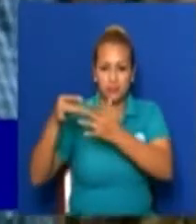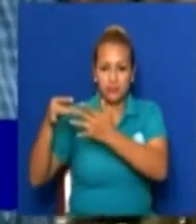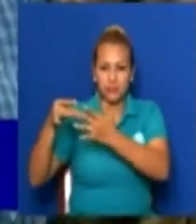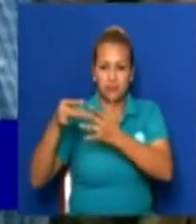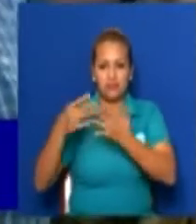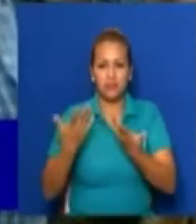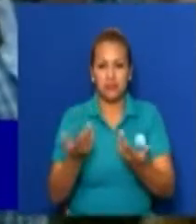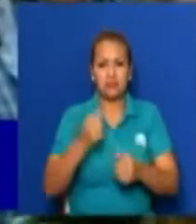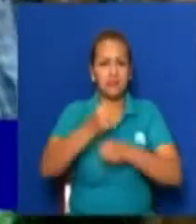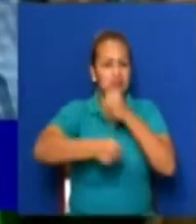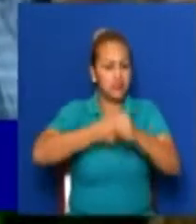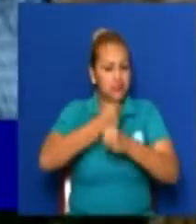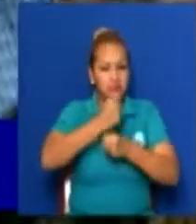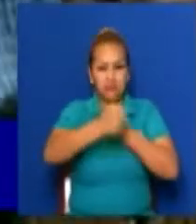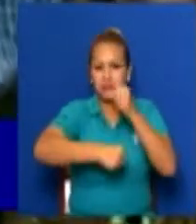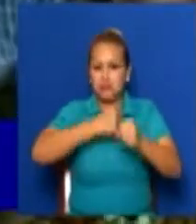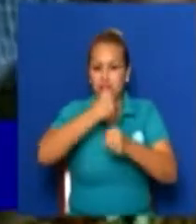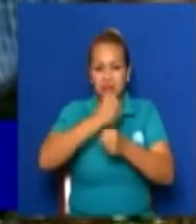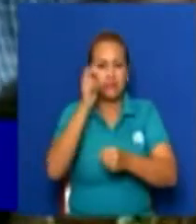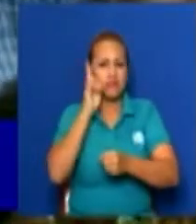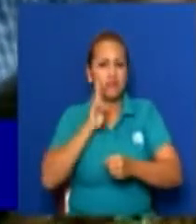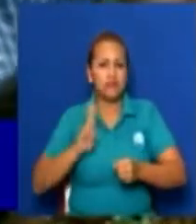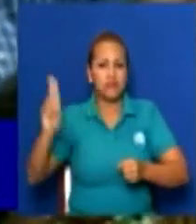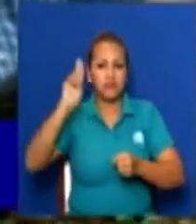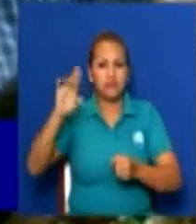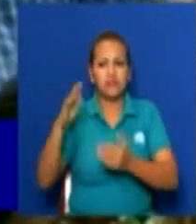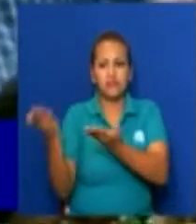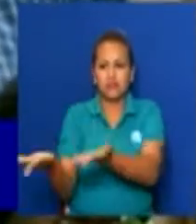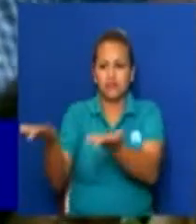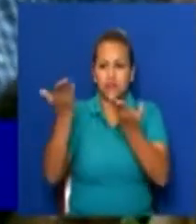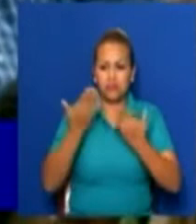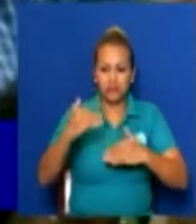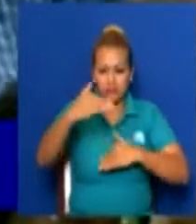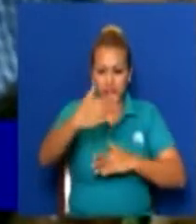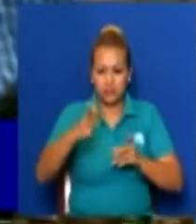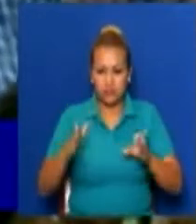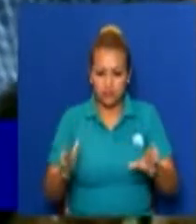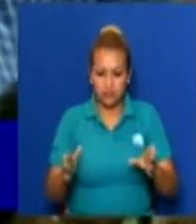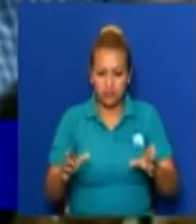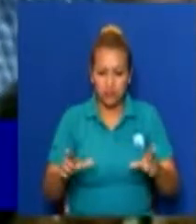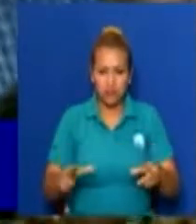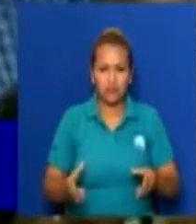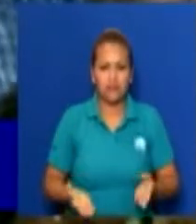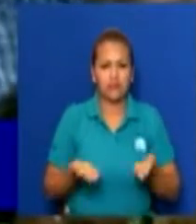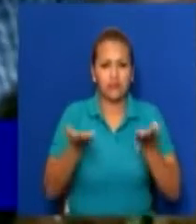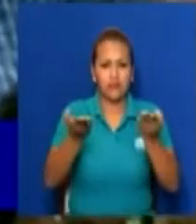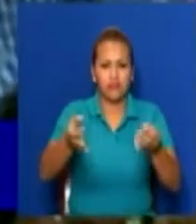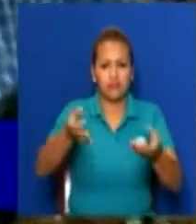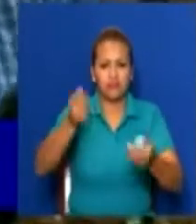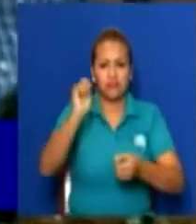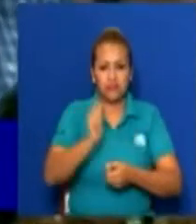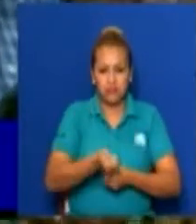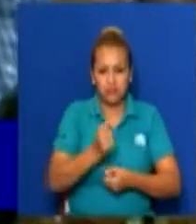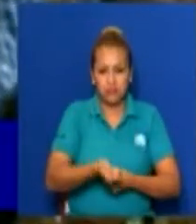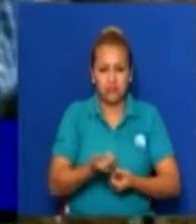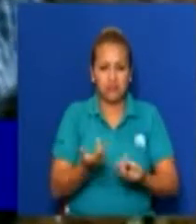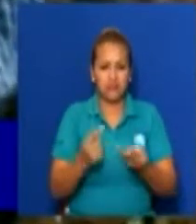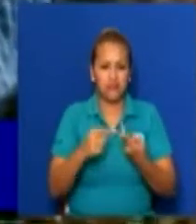Año a año en las universidades están recibiendo diplomas, abogados, dirigentes de